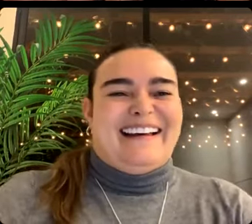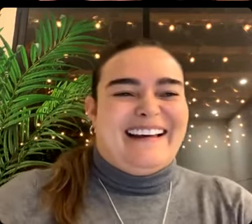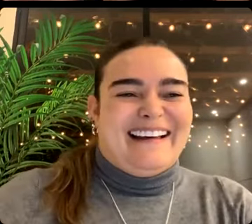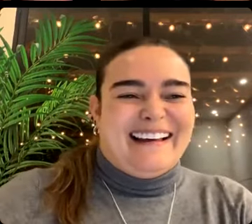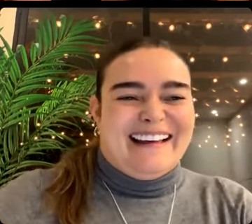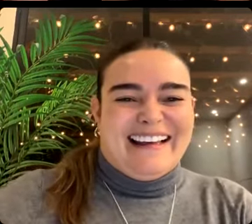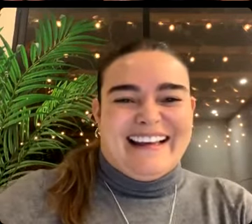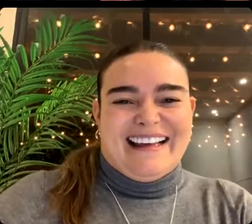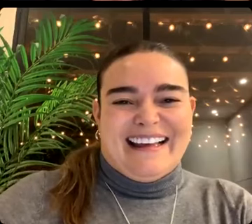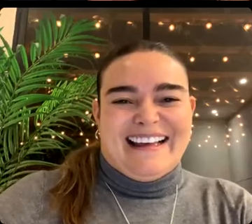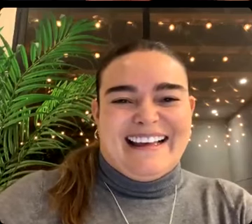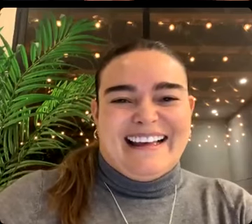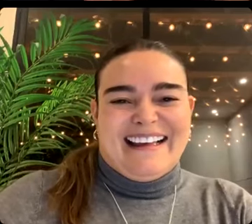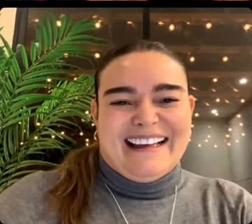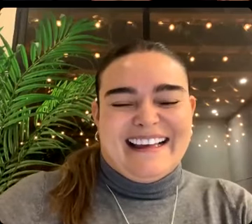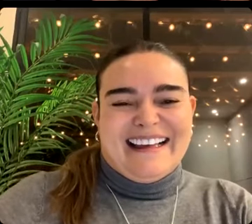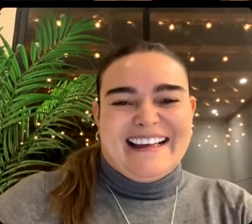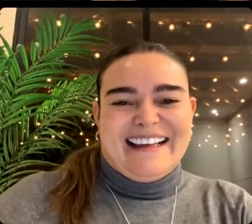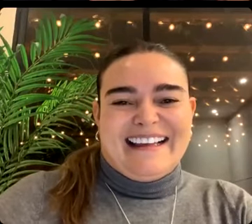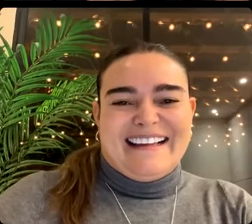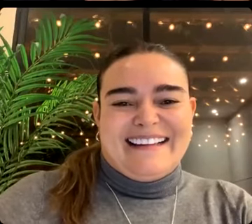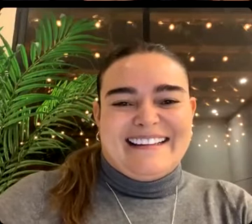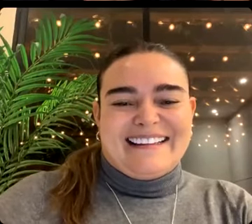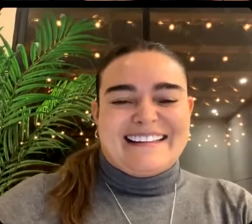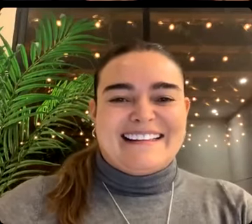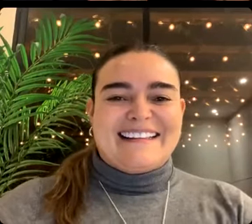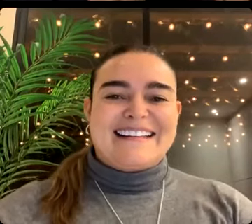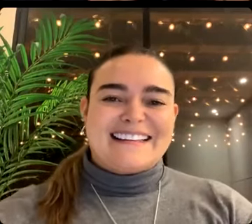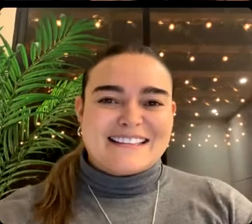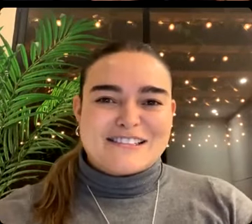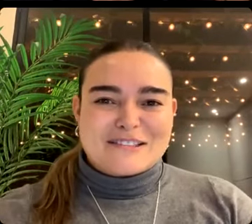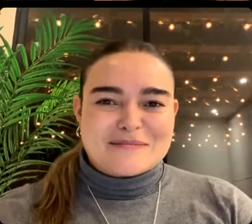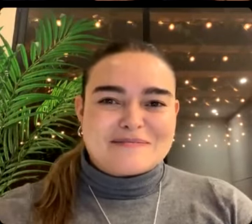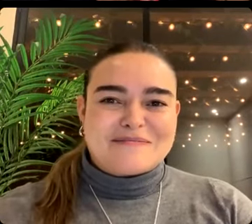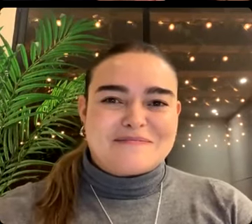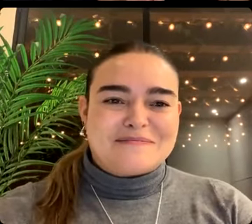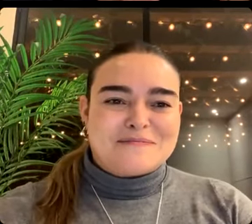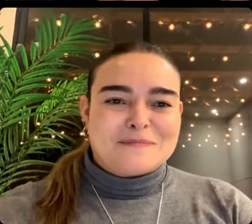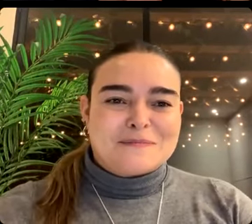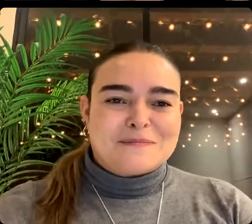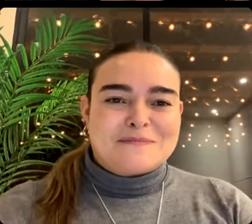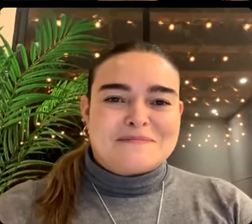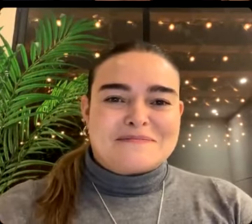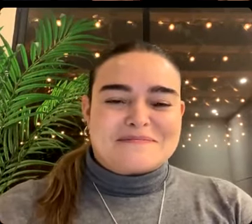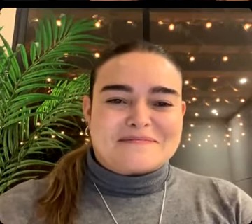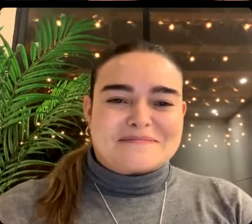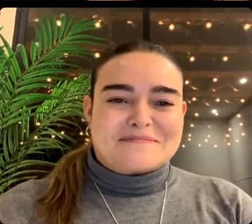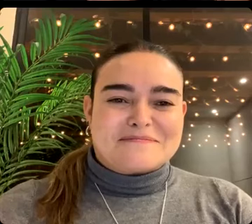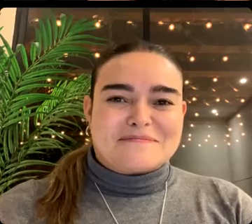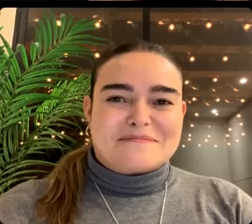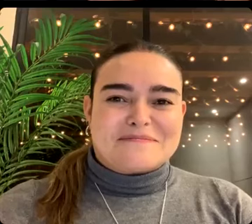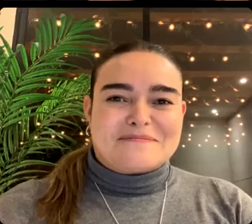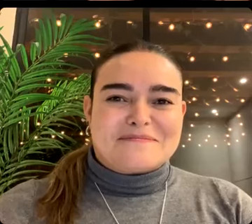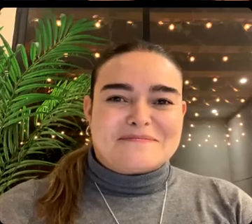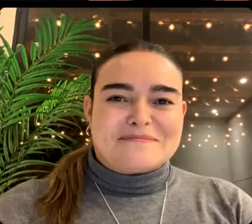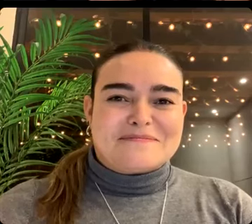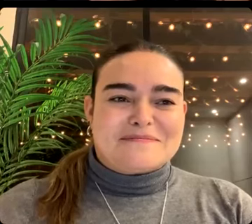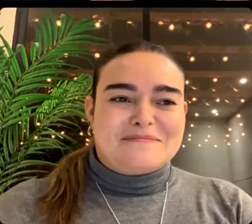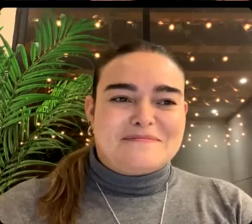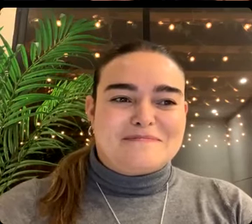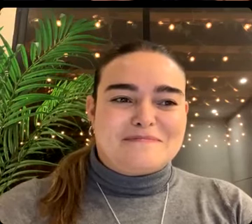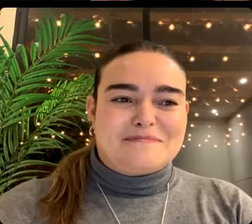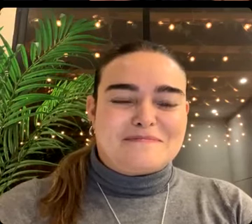TikTok? ¿Cómo van? Qué rico que estén acá, claro que sí. Hola, Lau, te mando muchos saludos. Muchas gracias por estar aquí conectados. Gracias